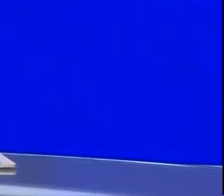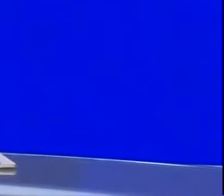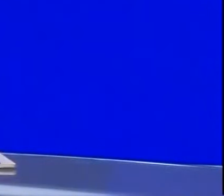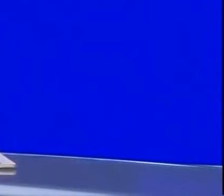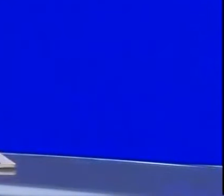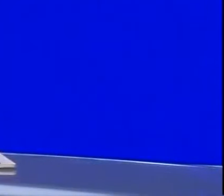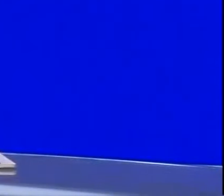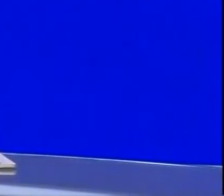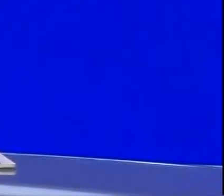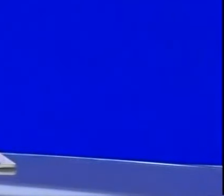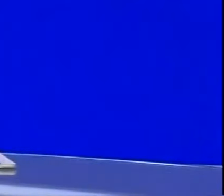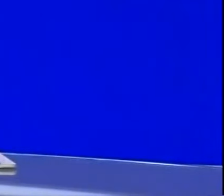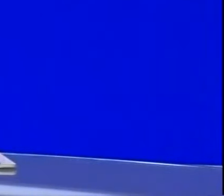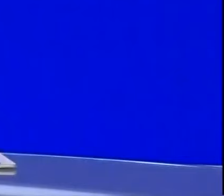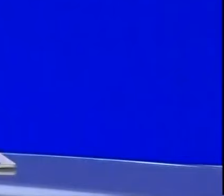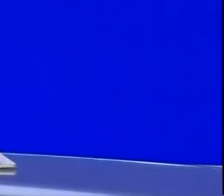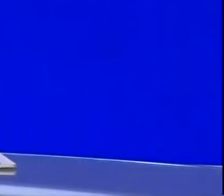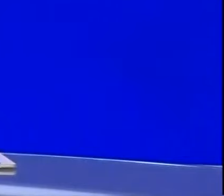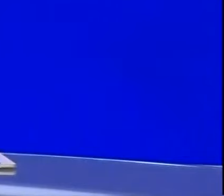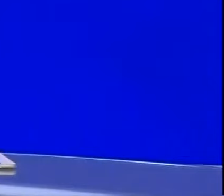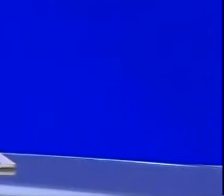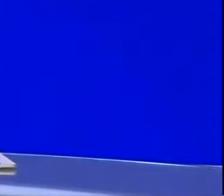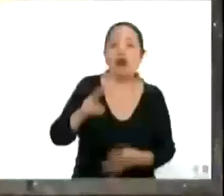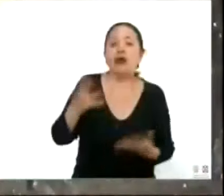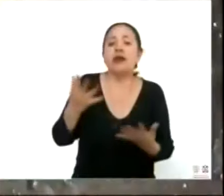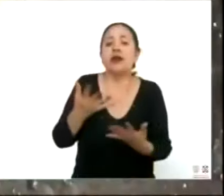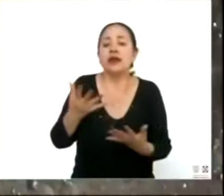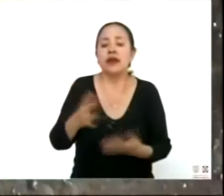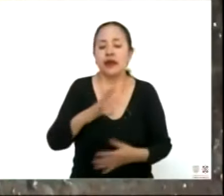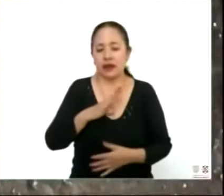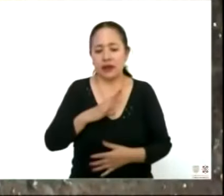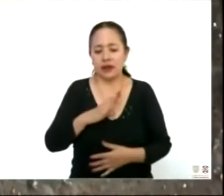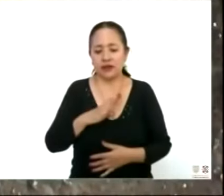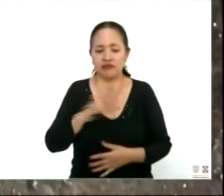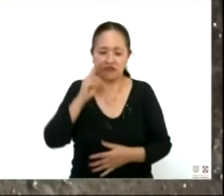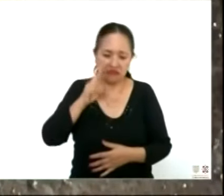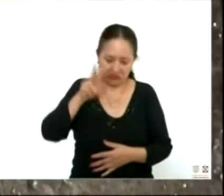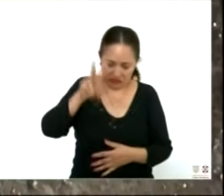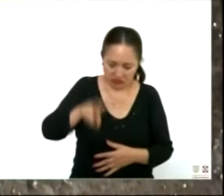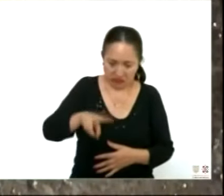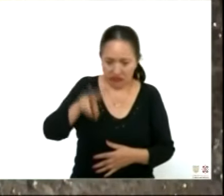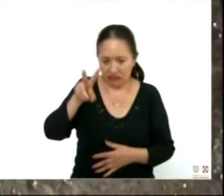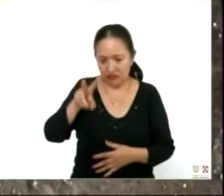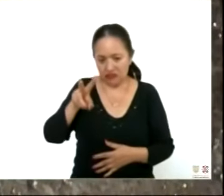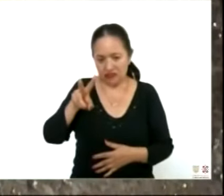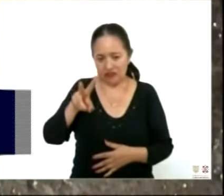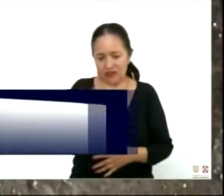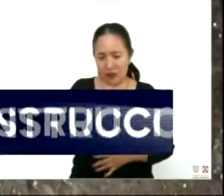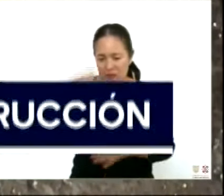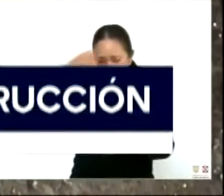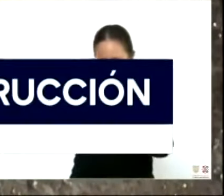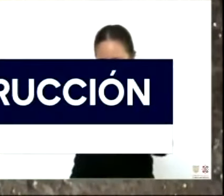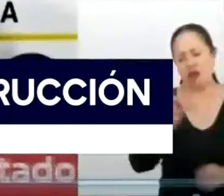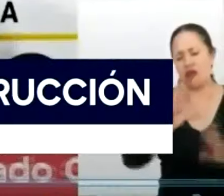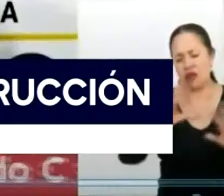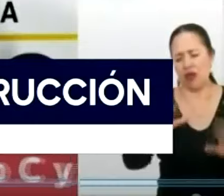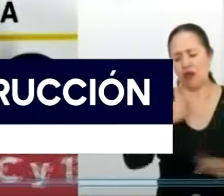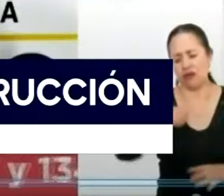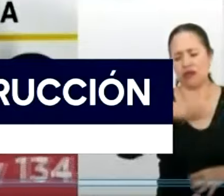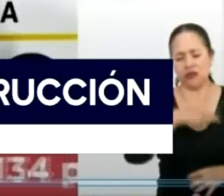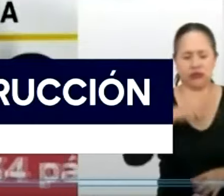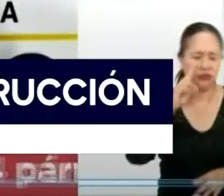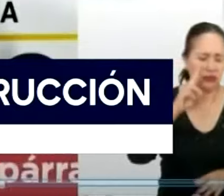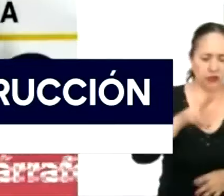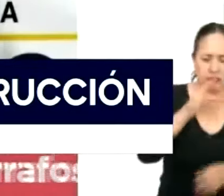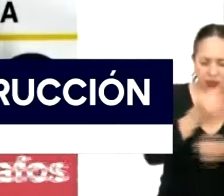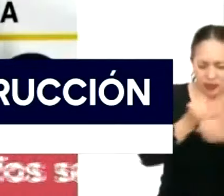El director general del metro, Guillermo Calderón, precisó que esto ocurrió a las 11:30 de la mañana, cuando el tren que salía de la estación Eje